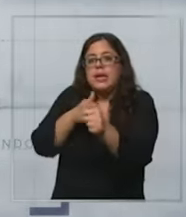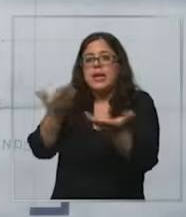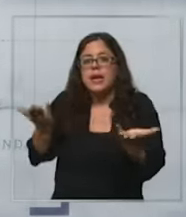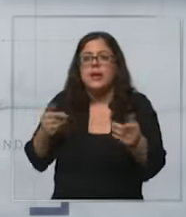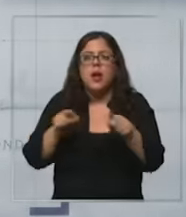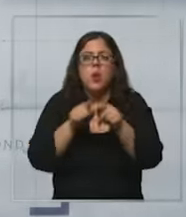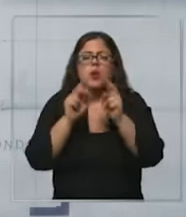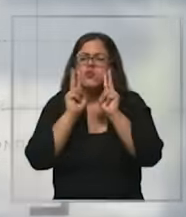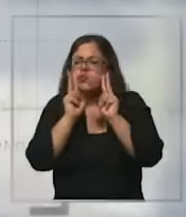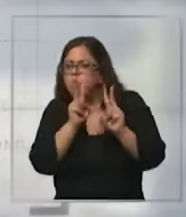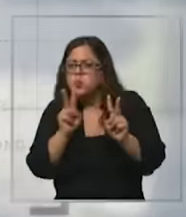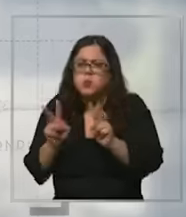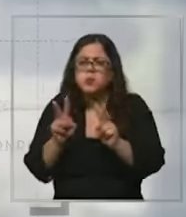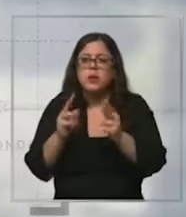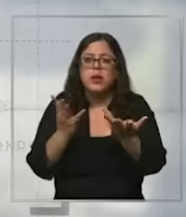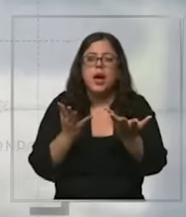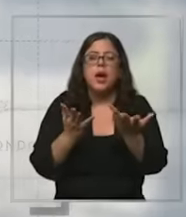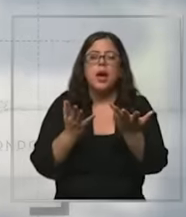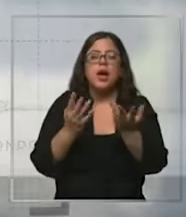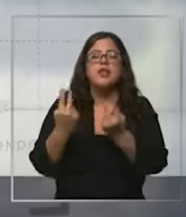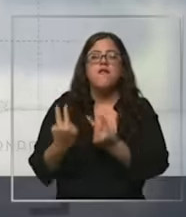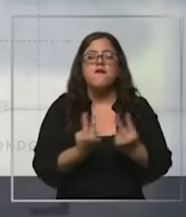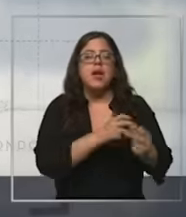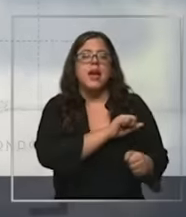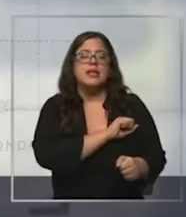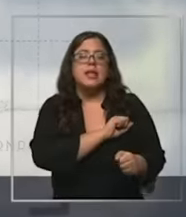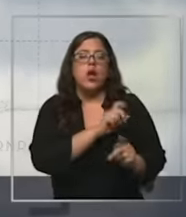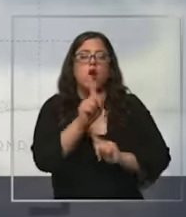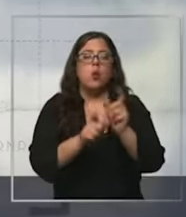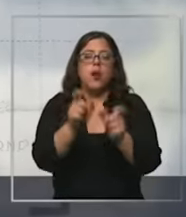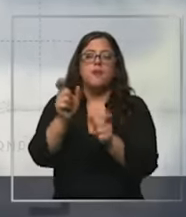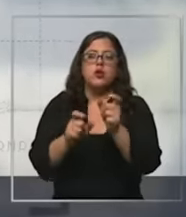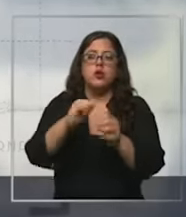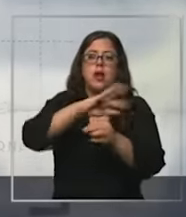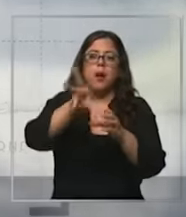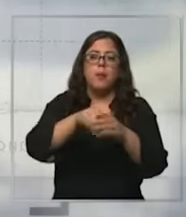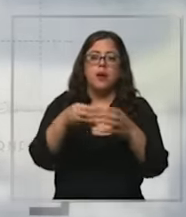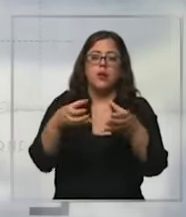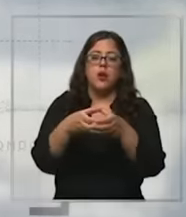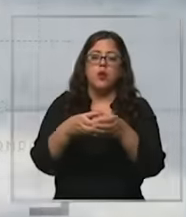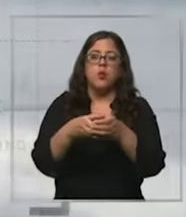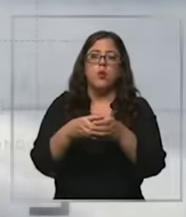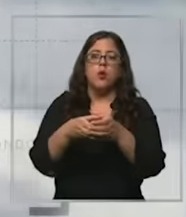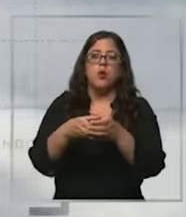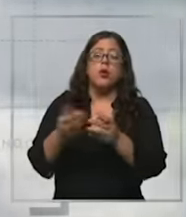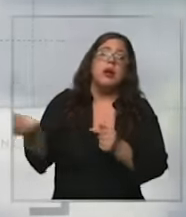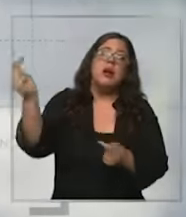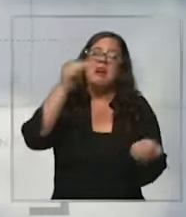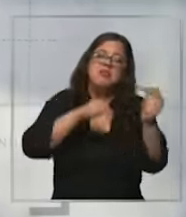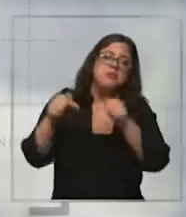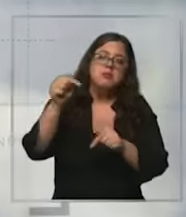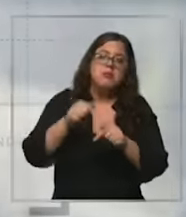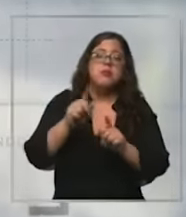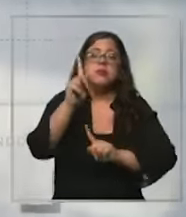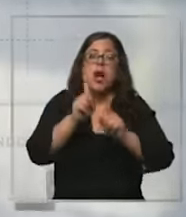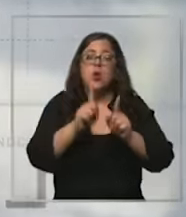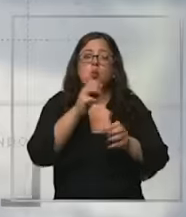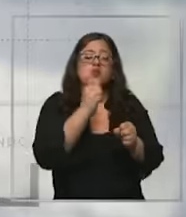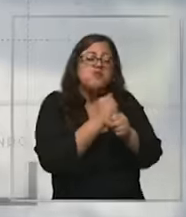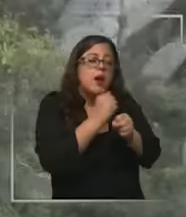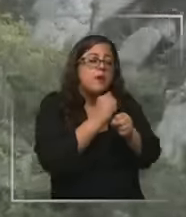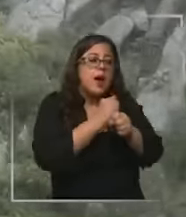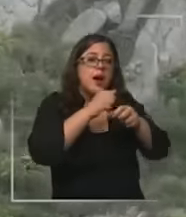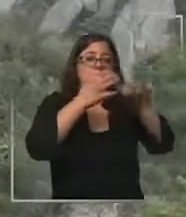la capital de algunos integrantes de la banda. Es que así salía de una vuelta para acá. Mientras otros operaban en la quebrada Los Troncos,